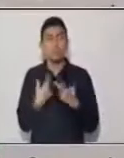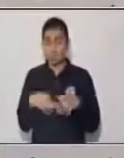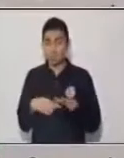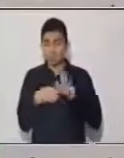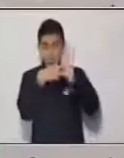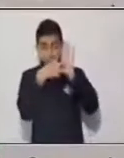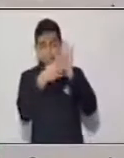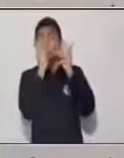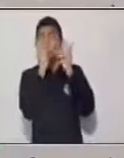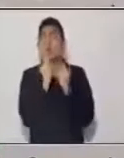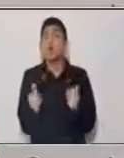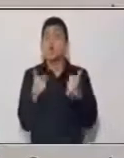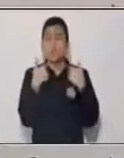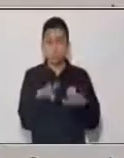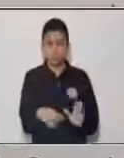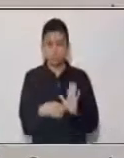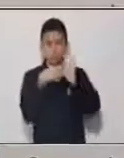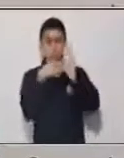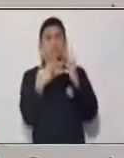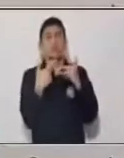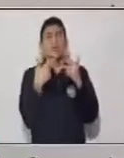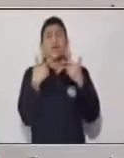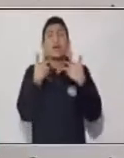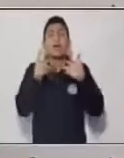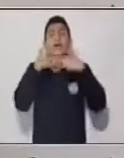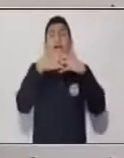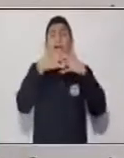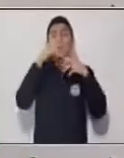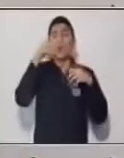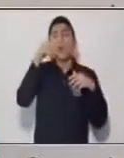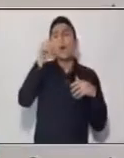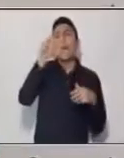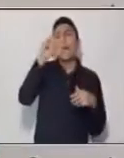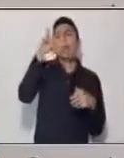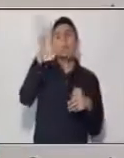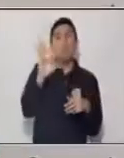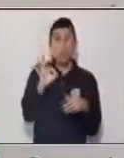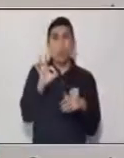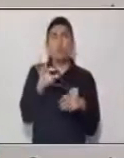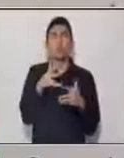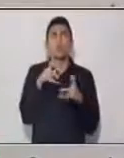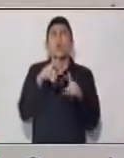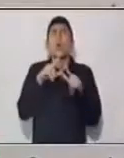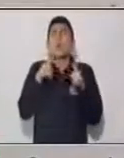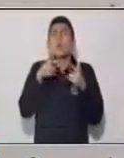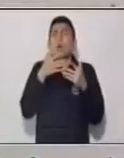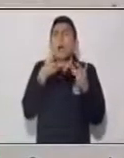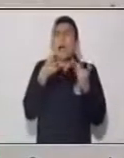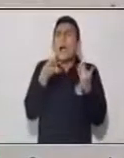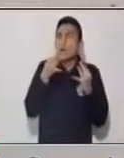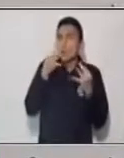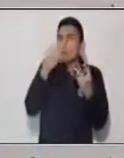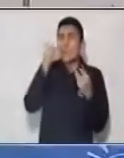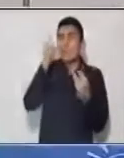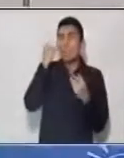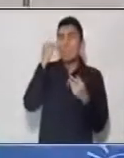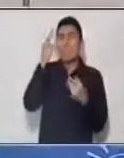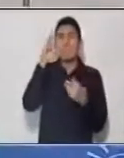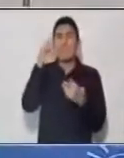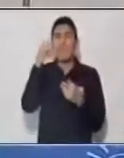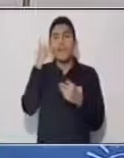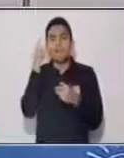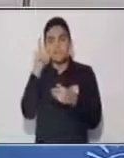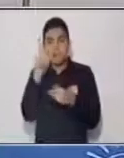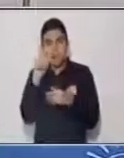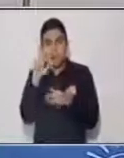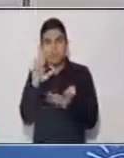una solución creando lo que es el cálculo diferencial, iniciando con límites,